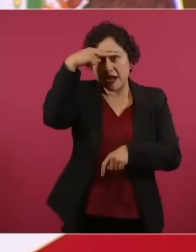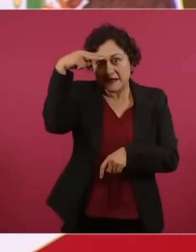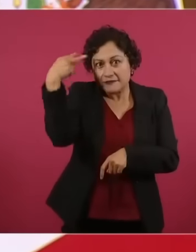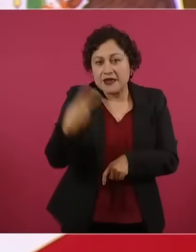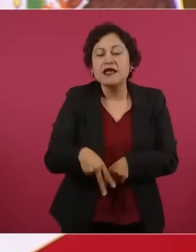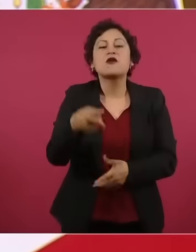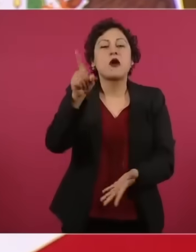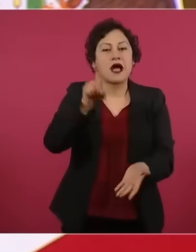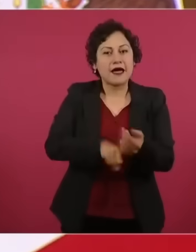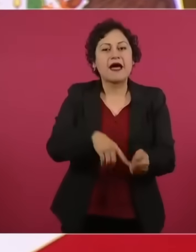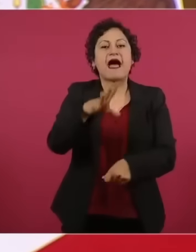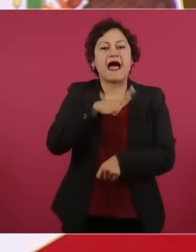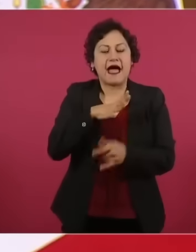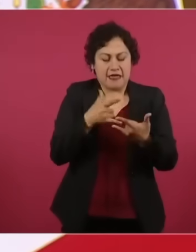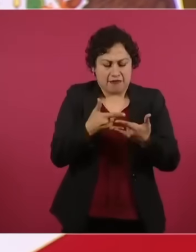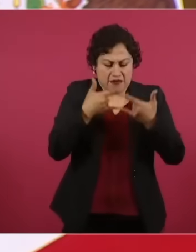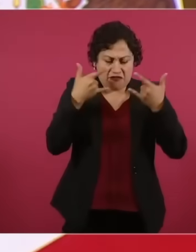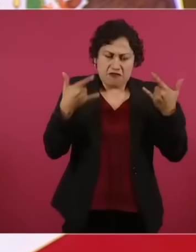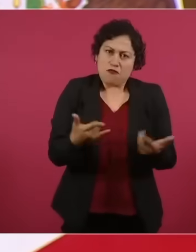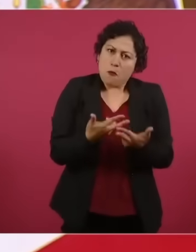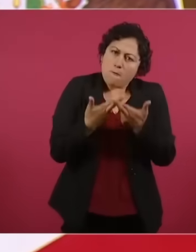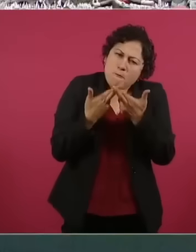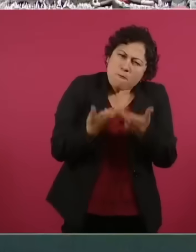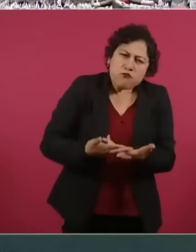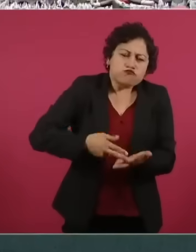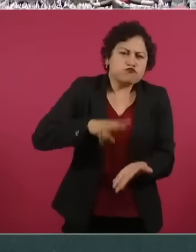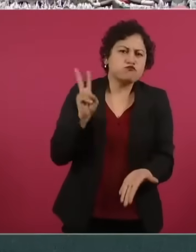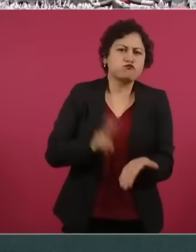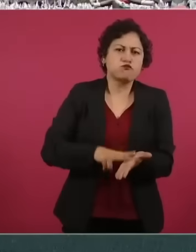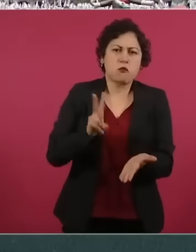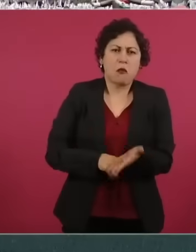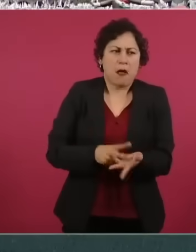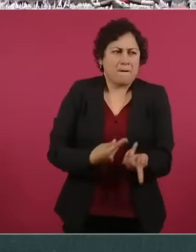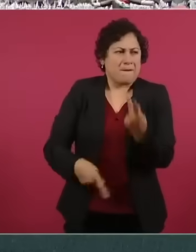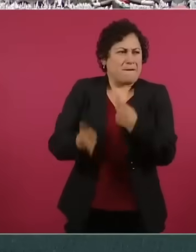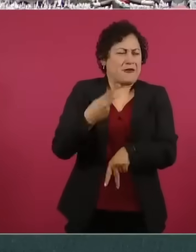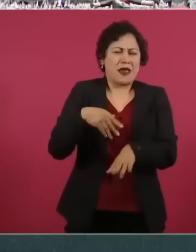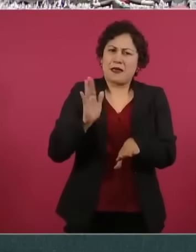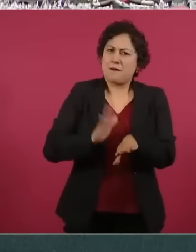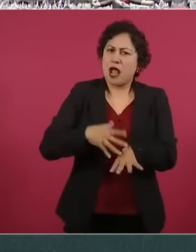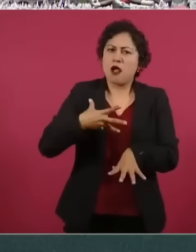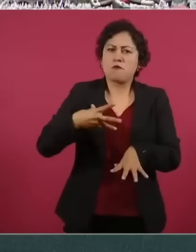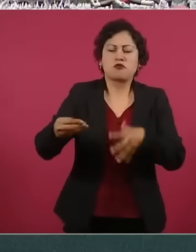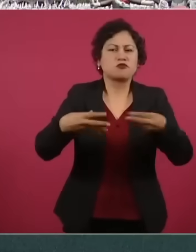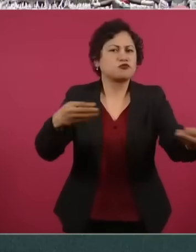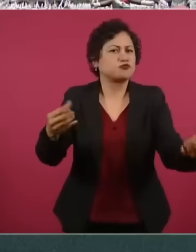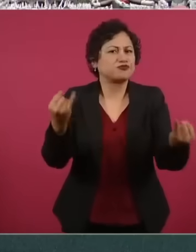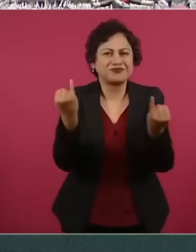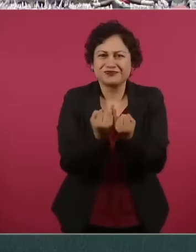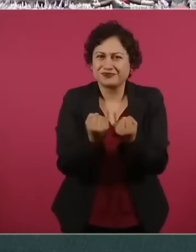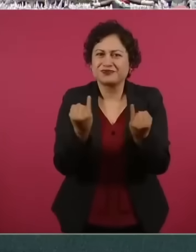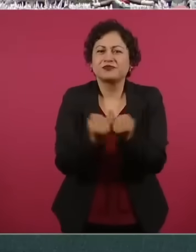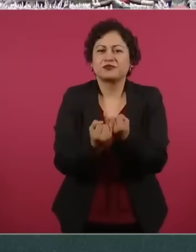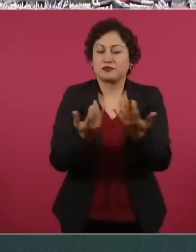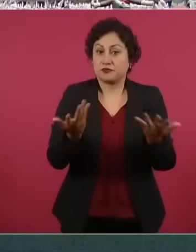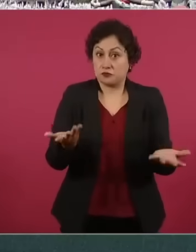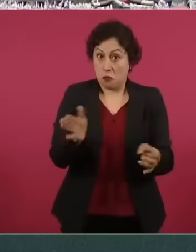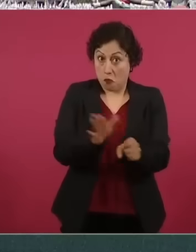excepcional y fecunda. Ello explica en buena medida por